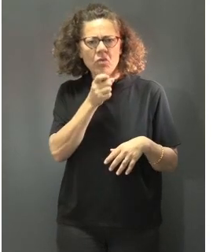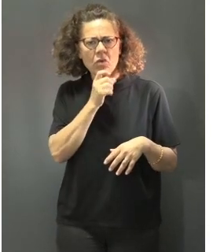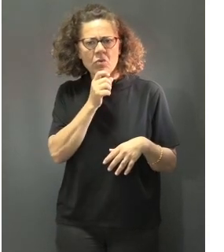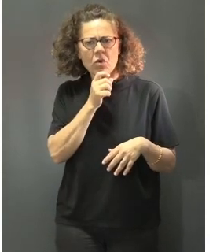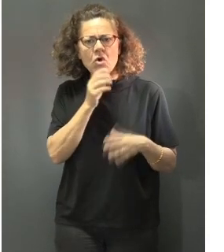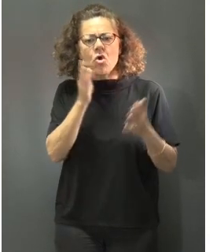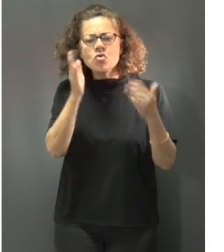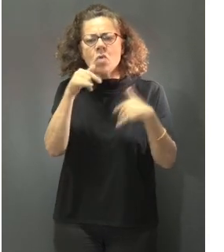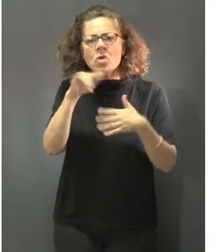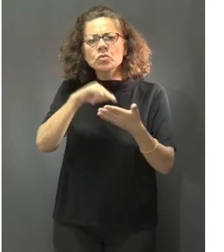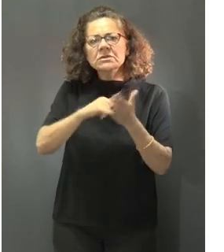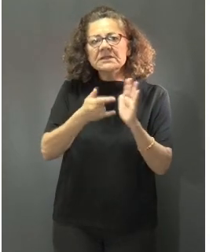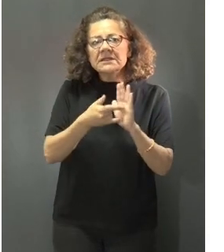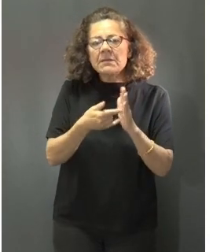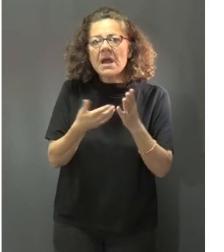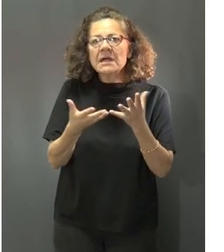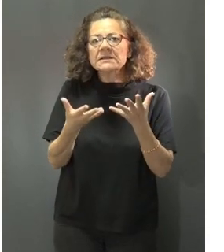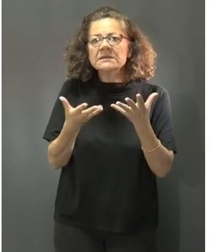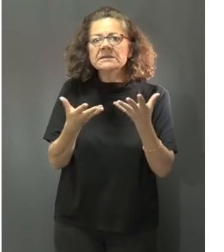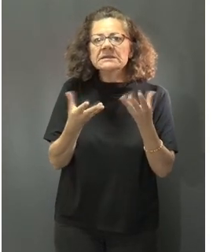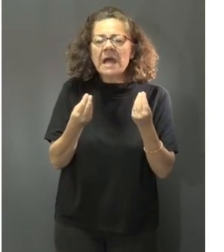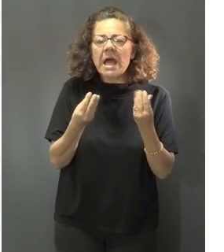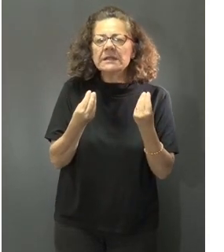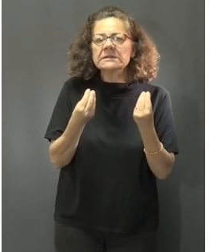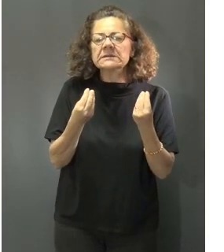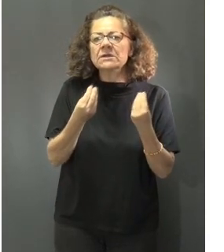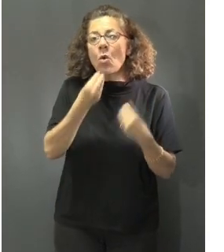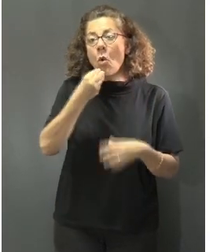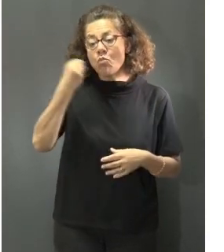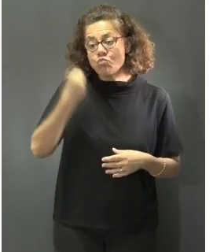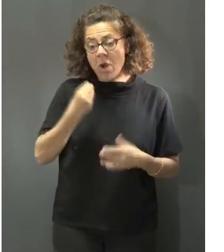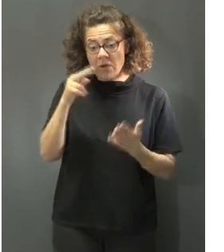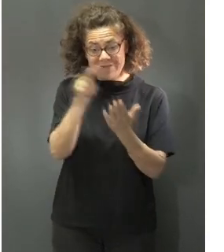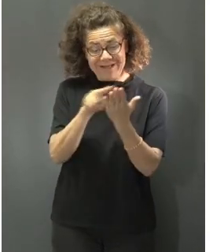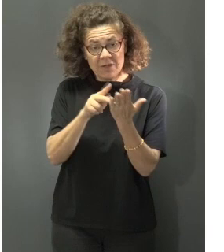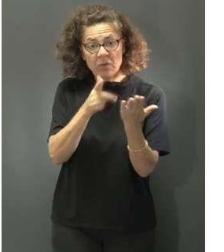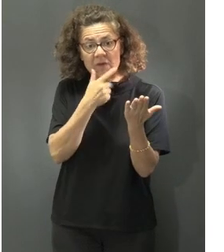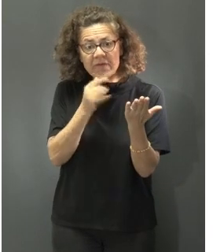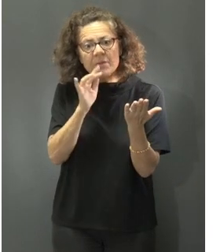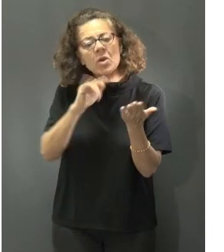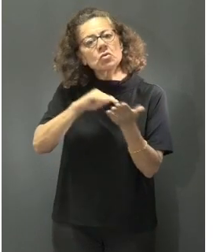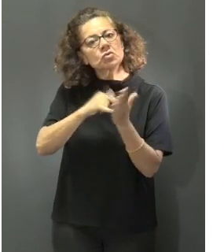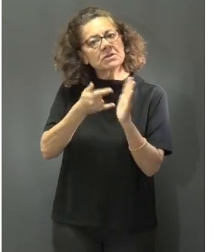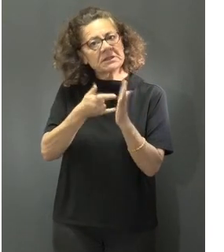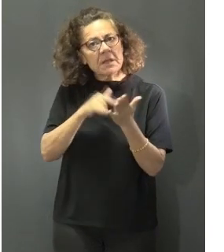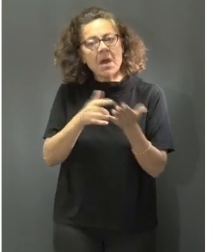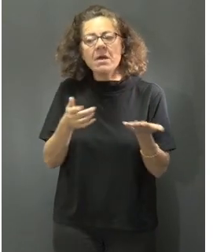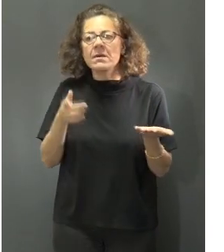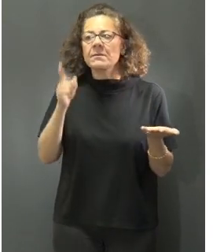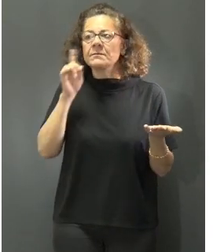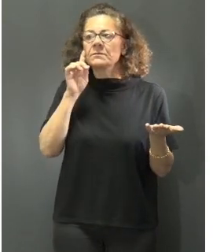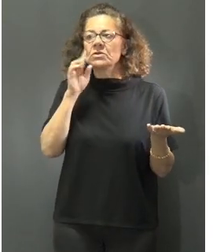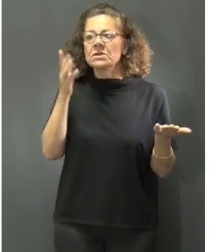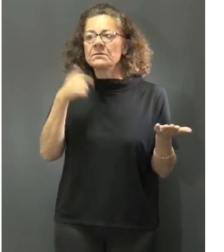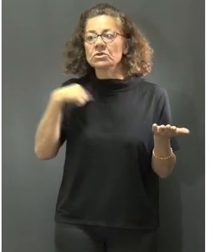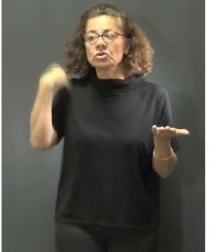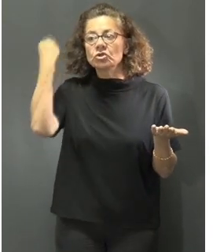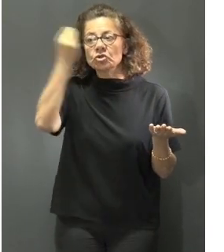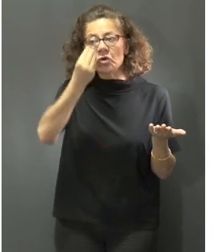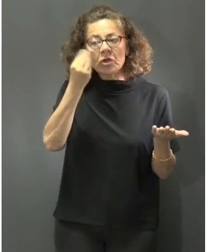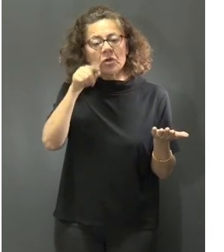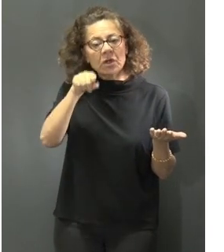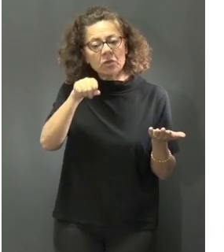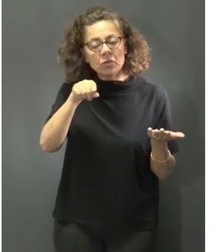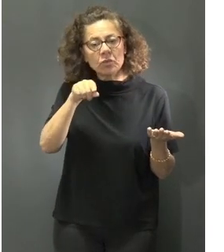sistema tan bueno que tiene lectura fácil, pero tiene un sistema, no sé, yo creo que